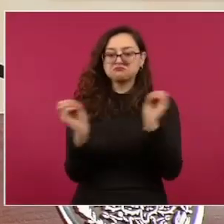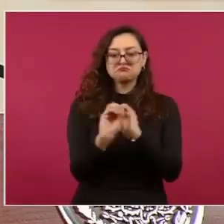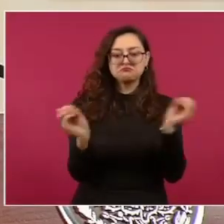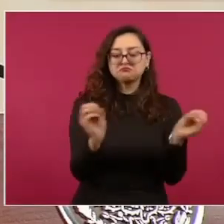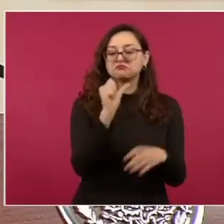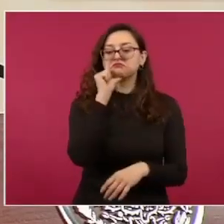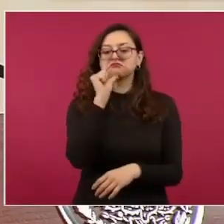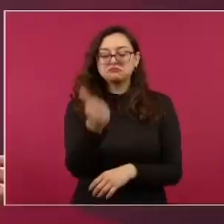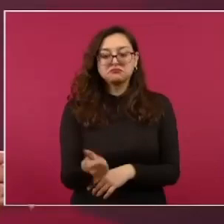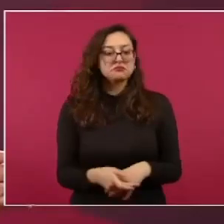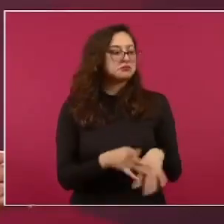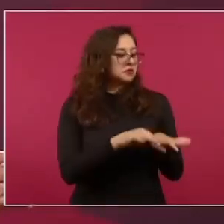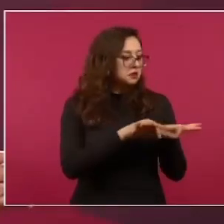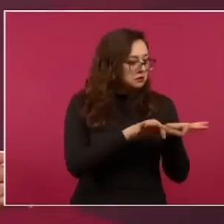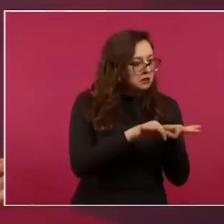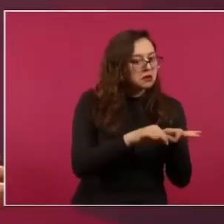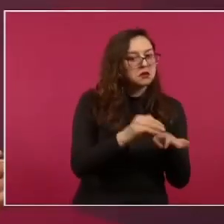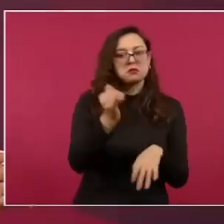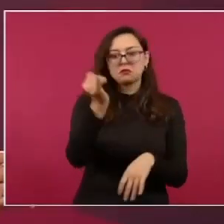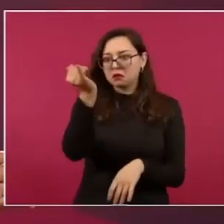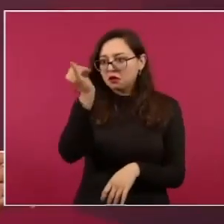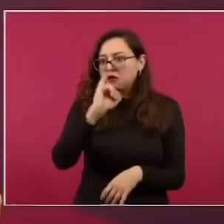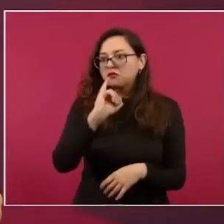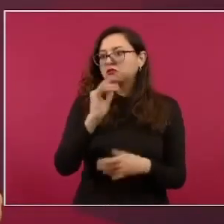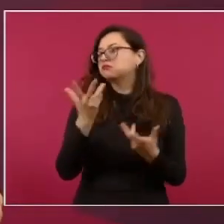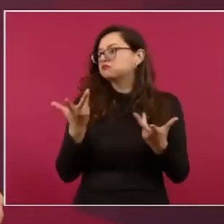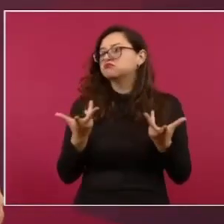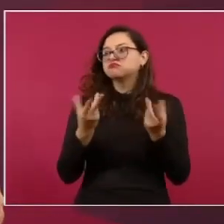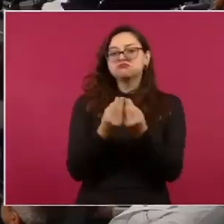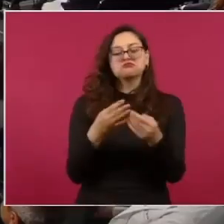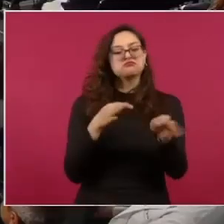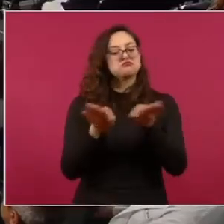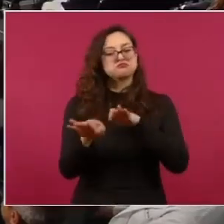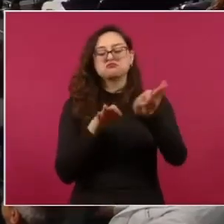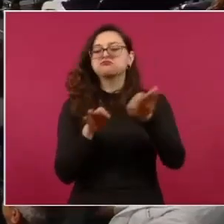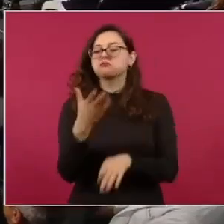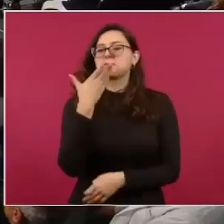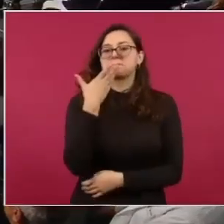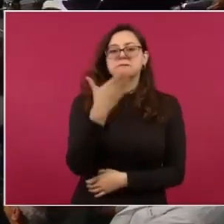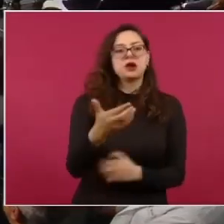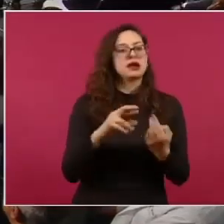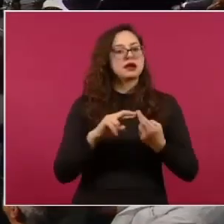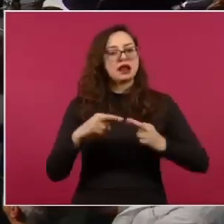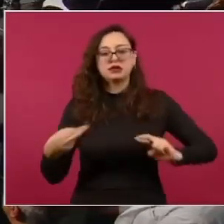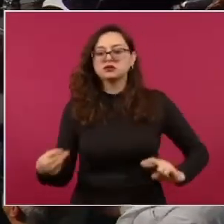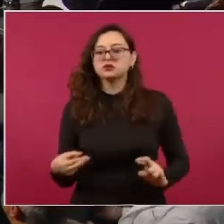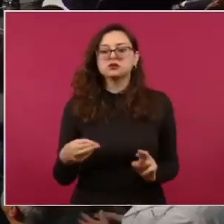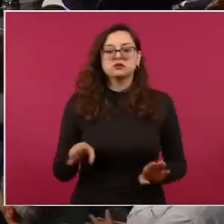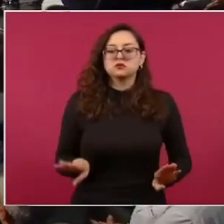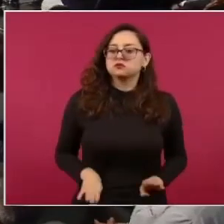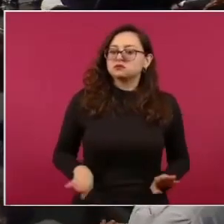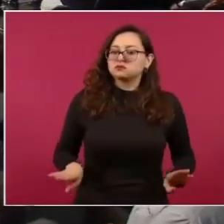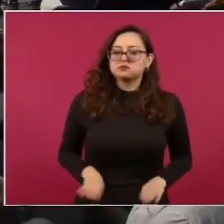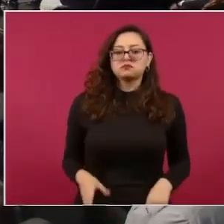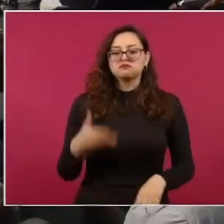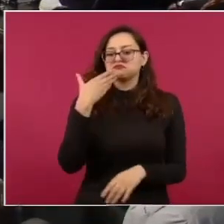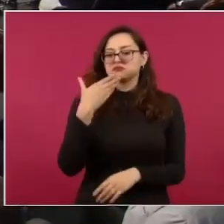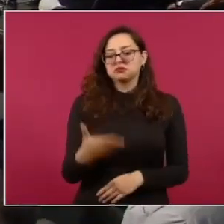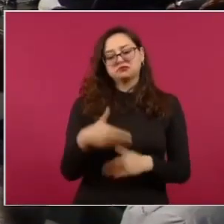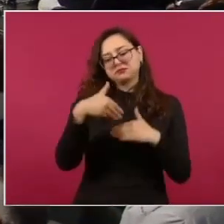sector empresarial. Tenemos muy buenas relaciones y así va a